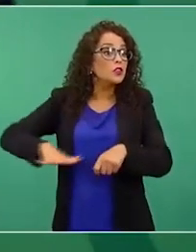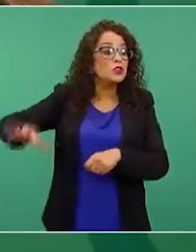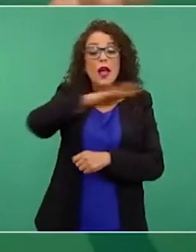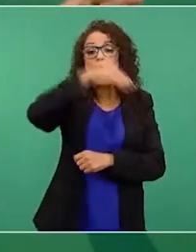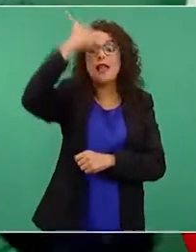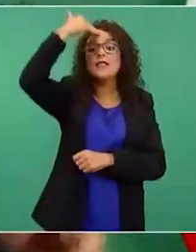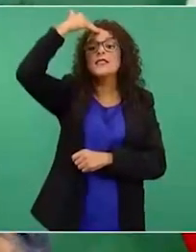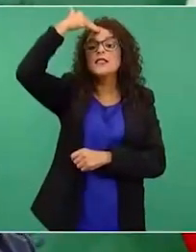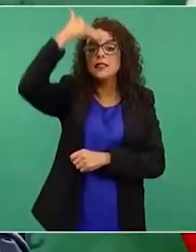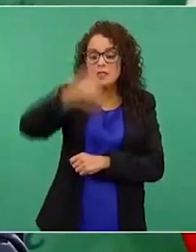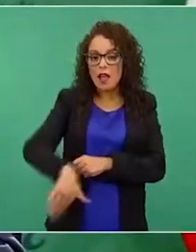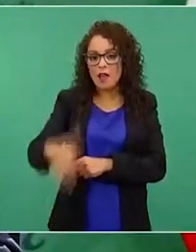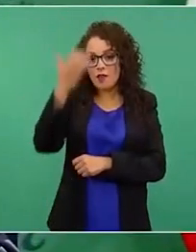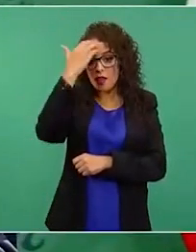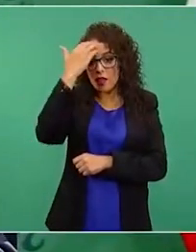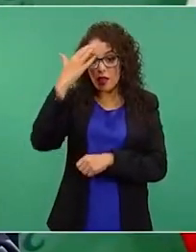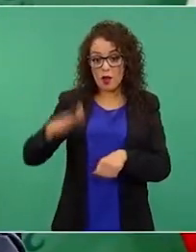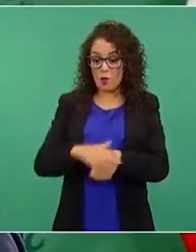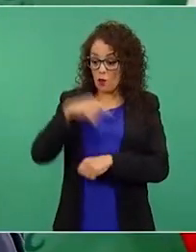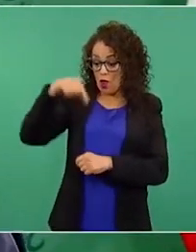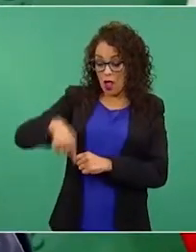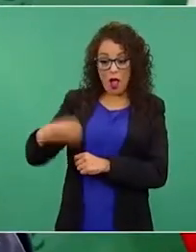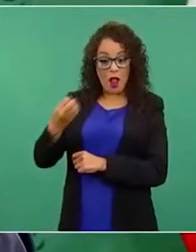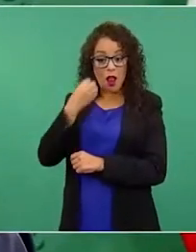porque la mañanera tiene